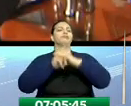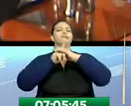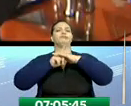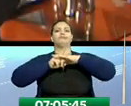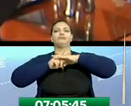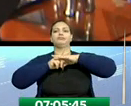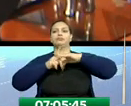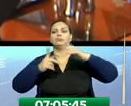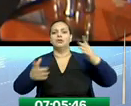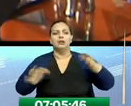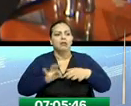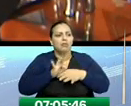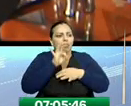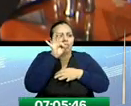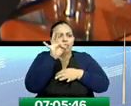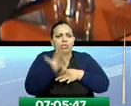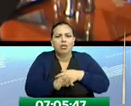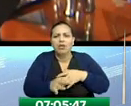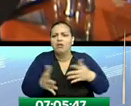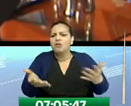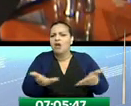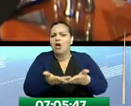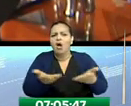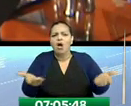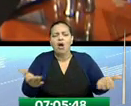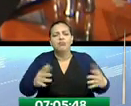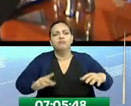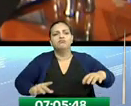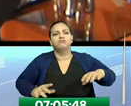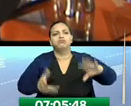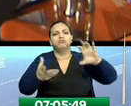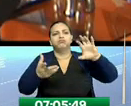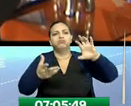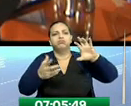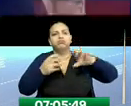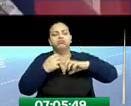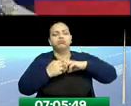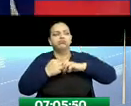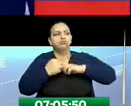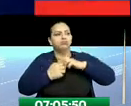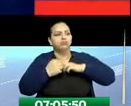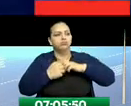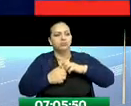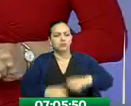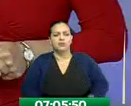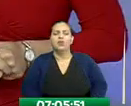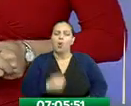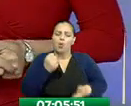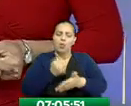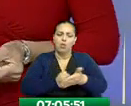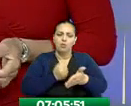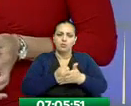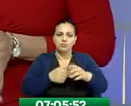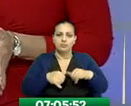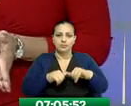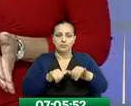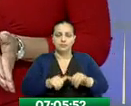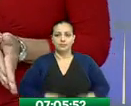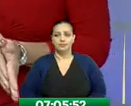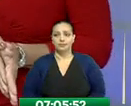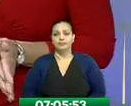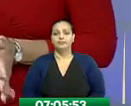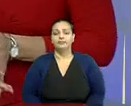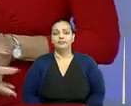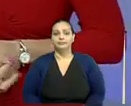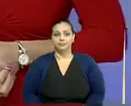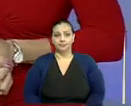Hemos superado un poco, pero estamos todavía. Estamos en la lucha, seguimos en pie de lucha. Así es. Recuerden que si ustedes quieren participar de este